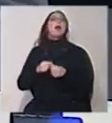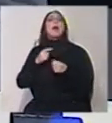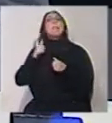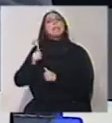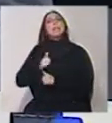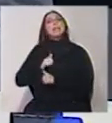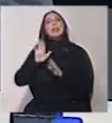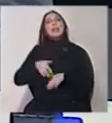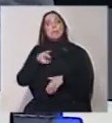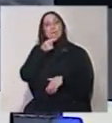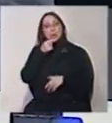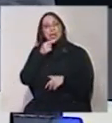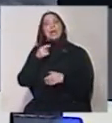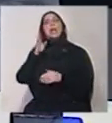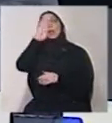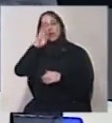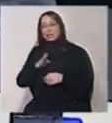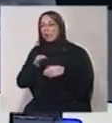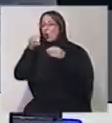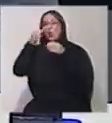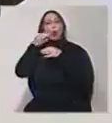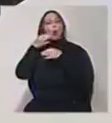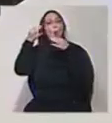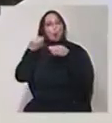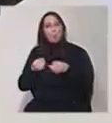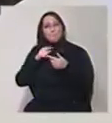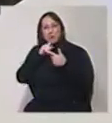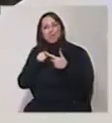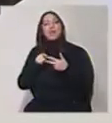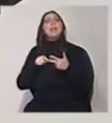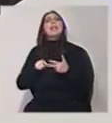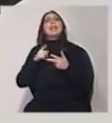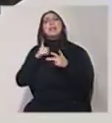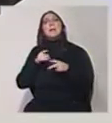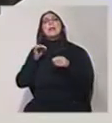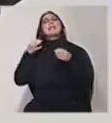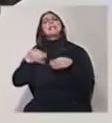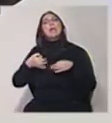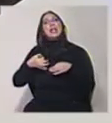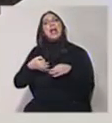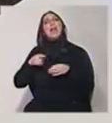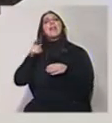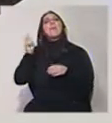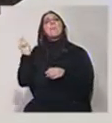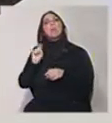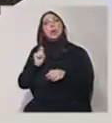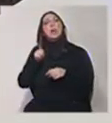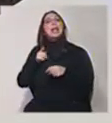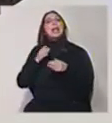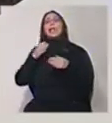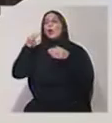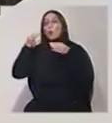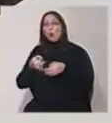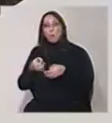de la policía, que Brasil lo cumple también al pie de la letra. Y el concepto de militarización de la seguridad pública, que Brasil lo cumple al pie de la letra. Río de